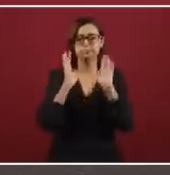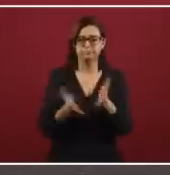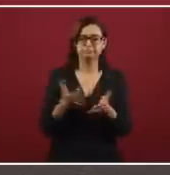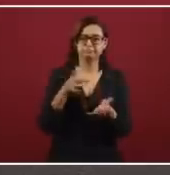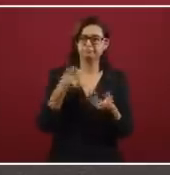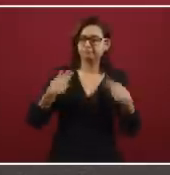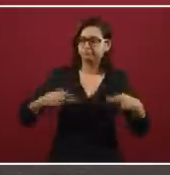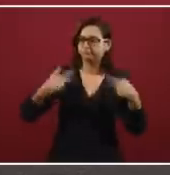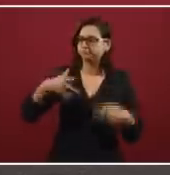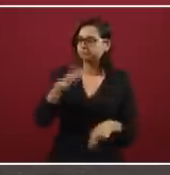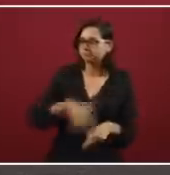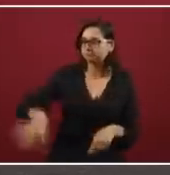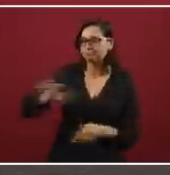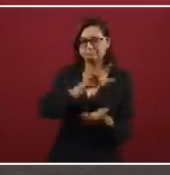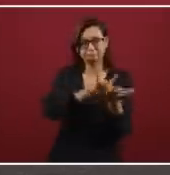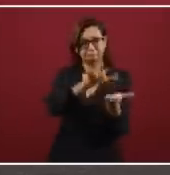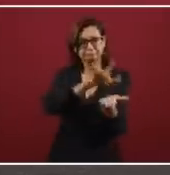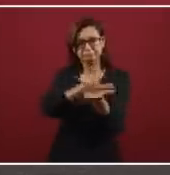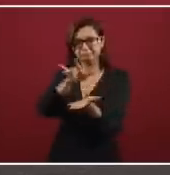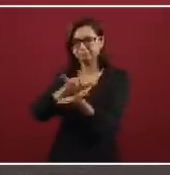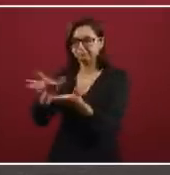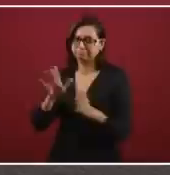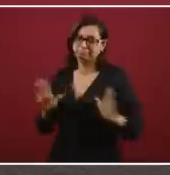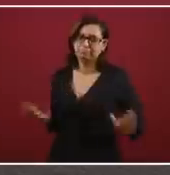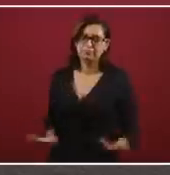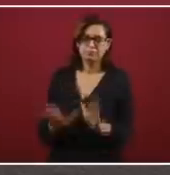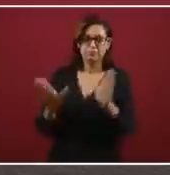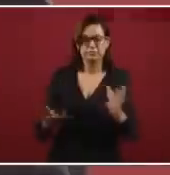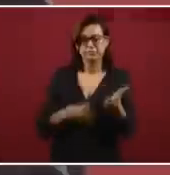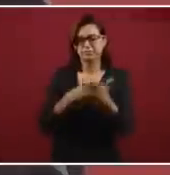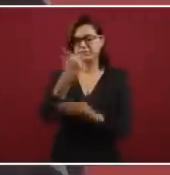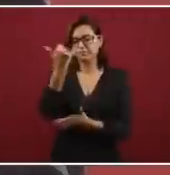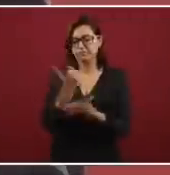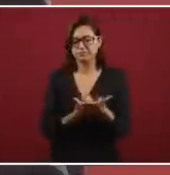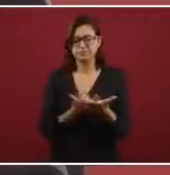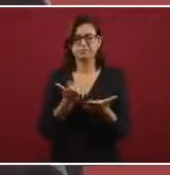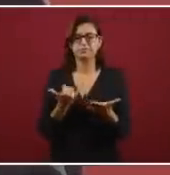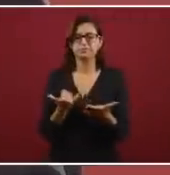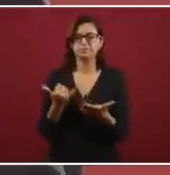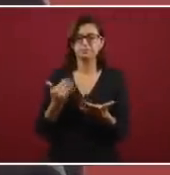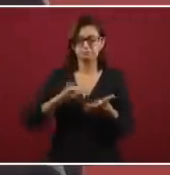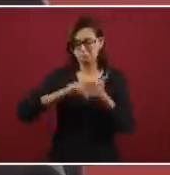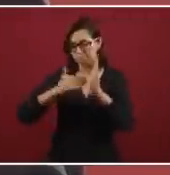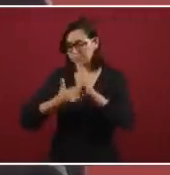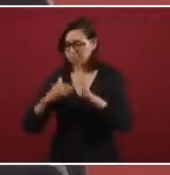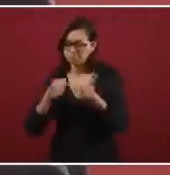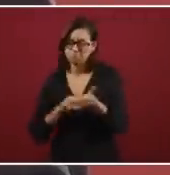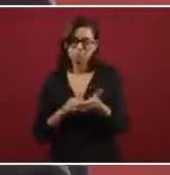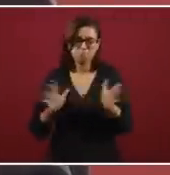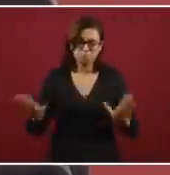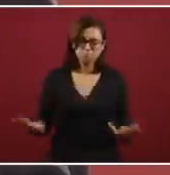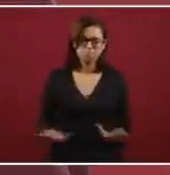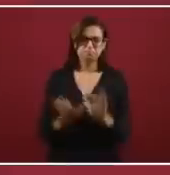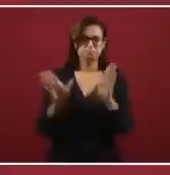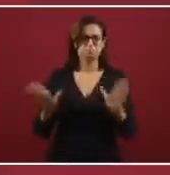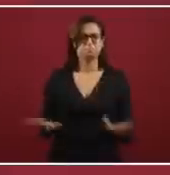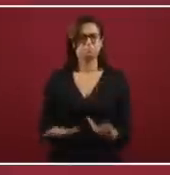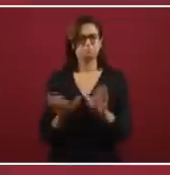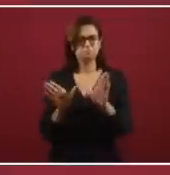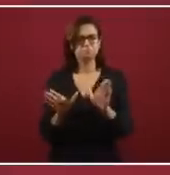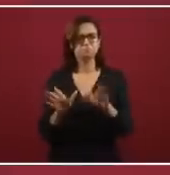la economía popular, apoyo a proyectos productivos estratégicos,